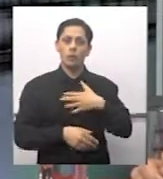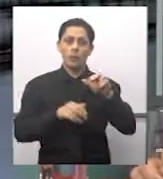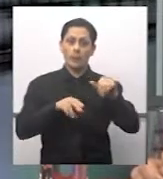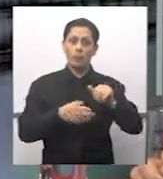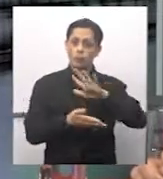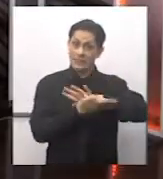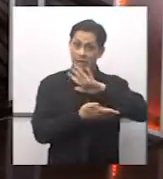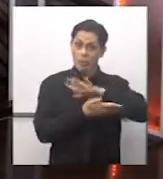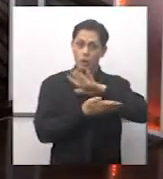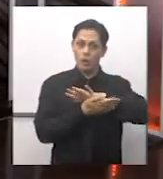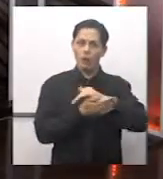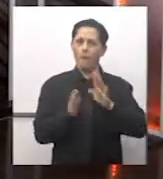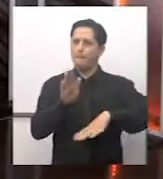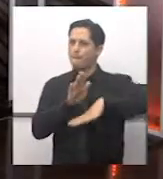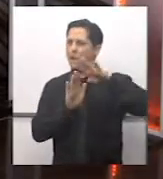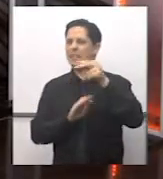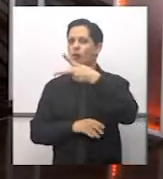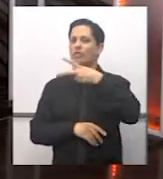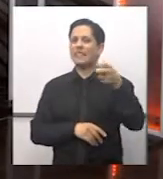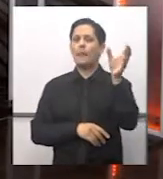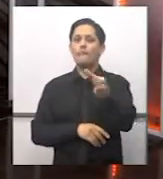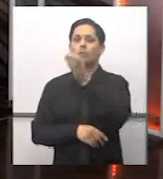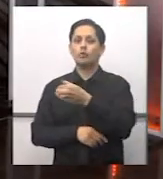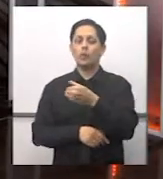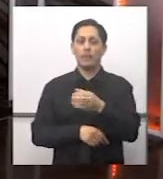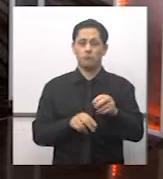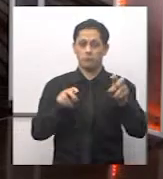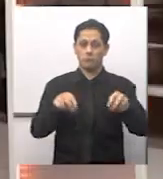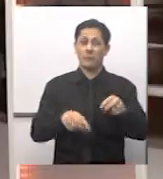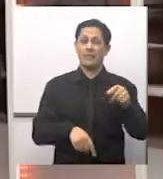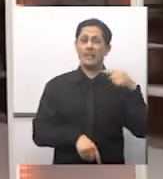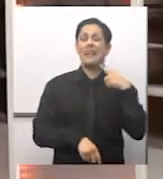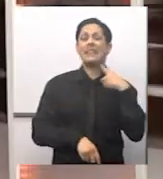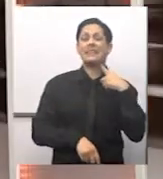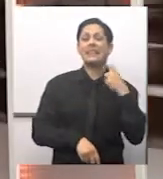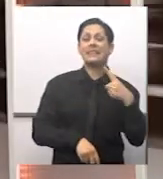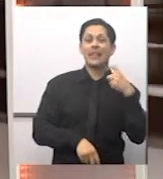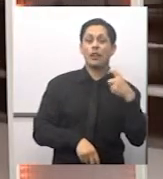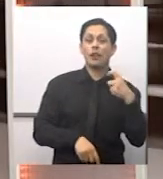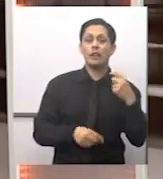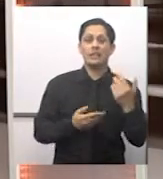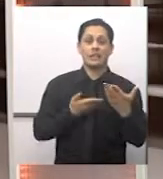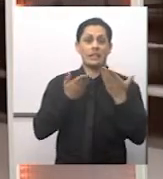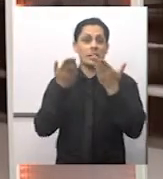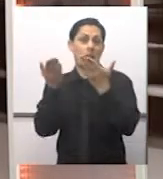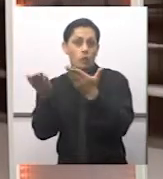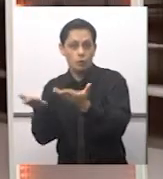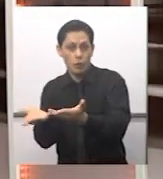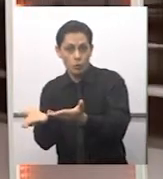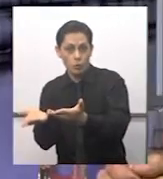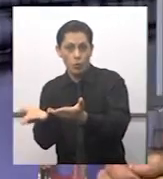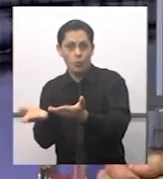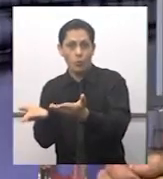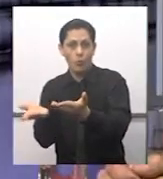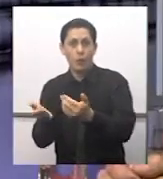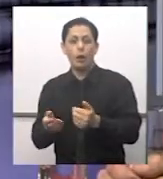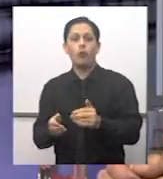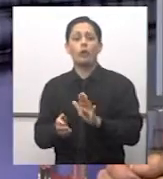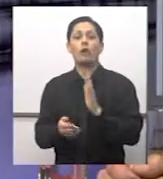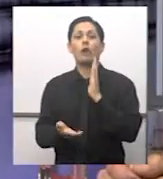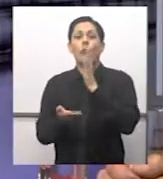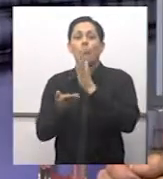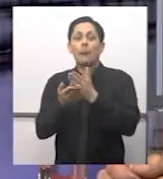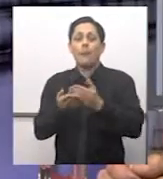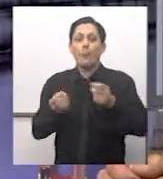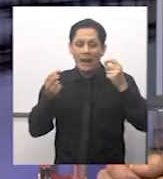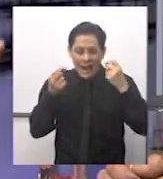de 200 personas de Quintero. Y entregando una ayuda que se había prometido. Y entregando lo que cumplimos para reactivar el